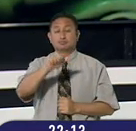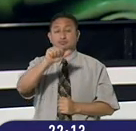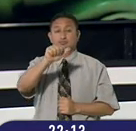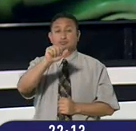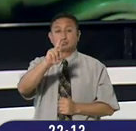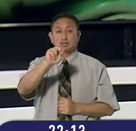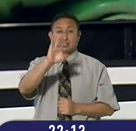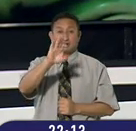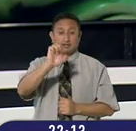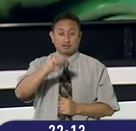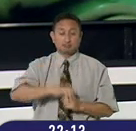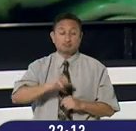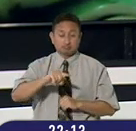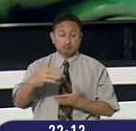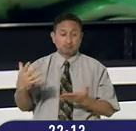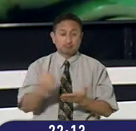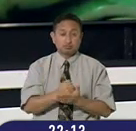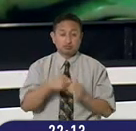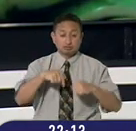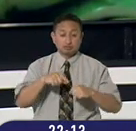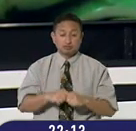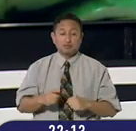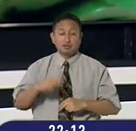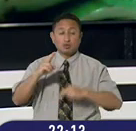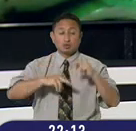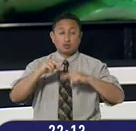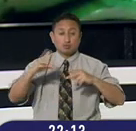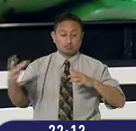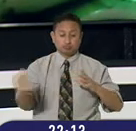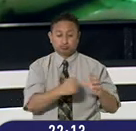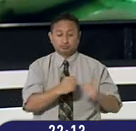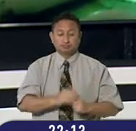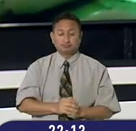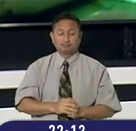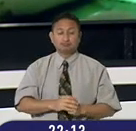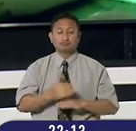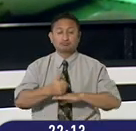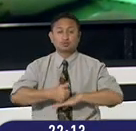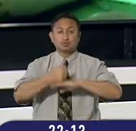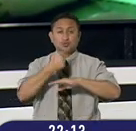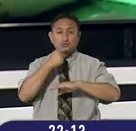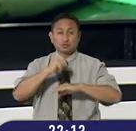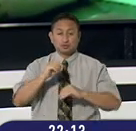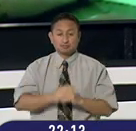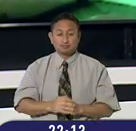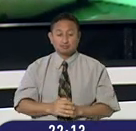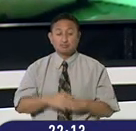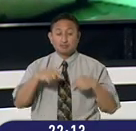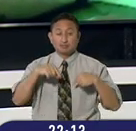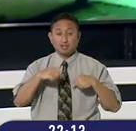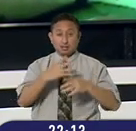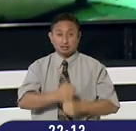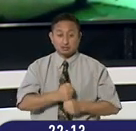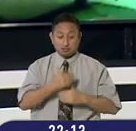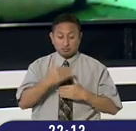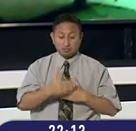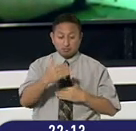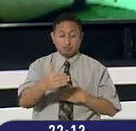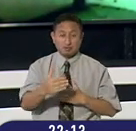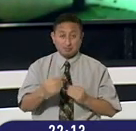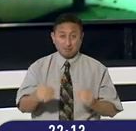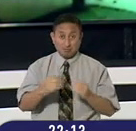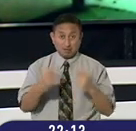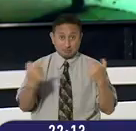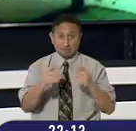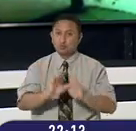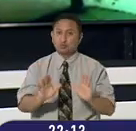allí se decomisaron armas y herramientas de construcción. Las autoridades aseguran que los tres anillos de seguridad impidieron otra